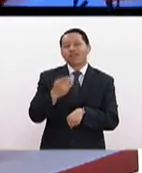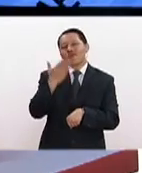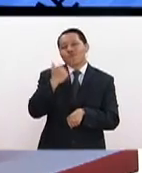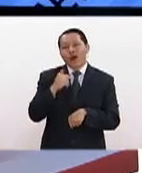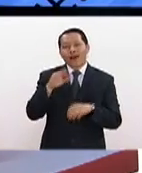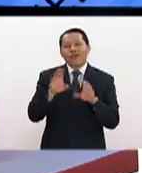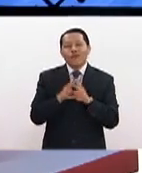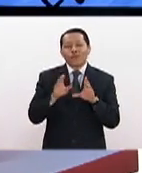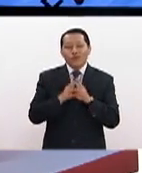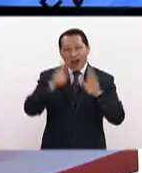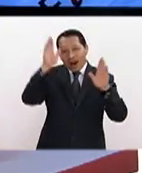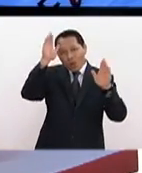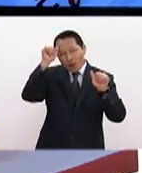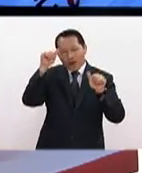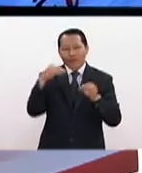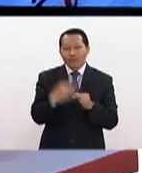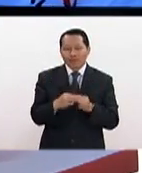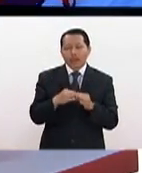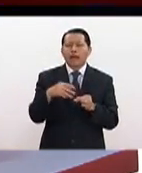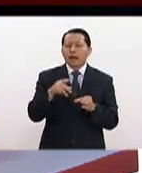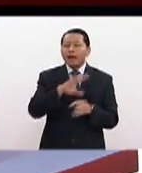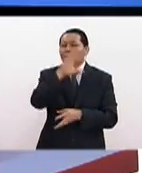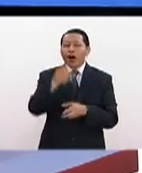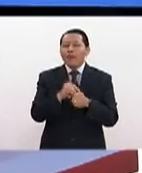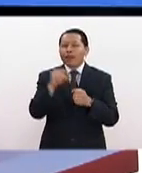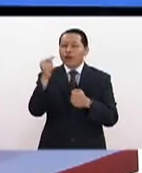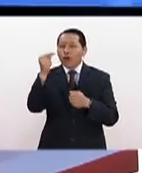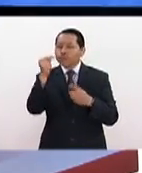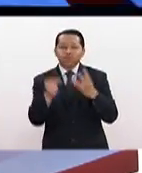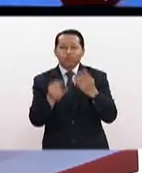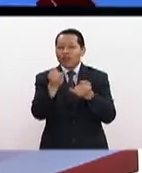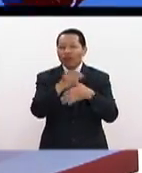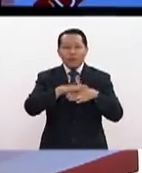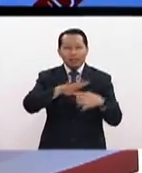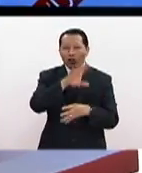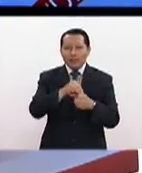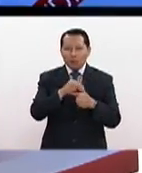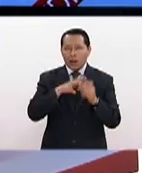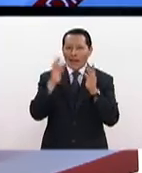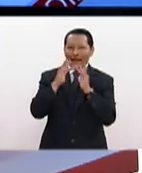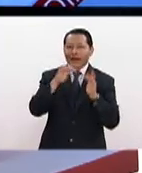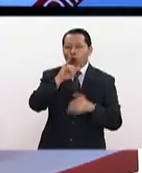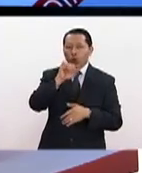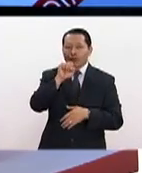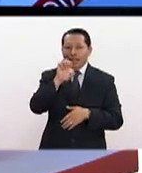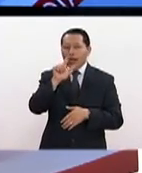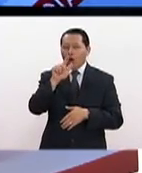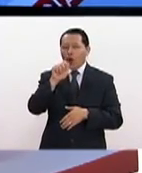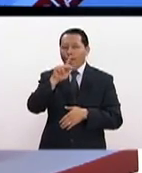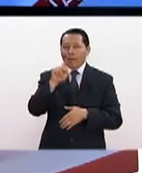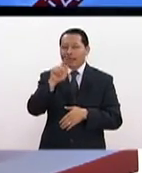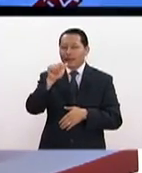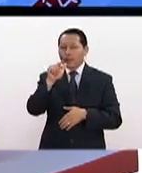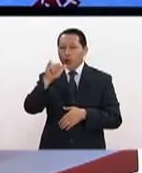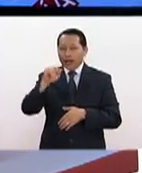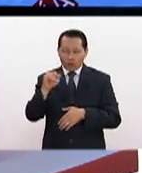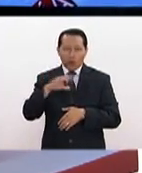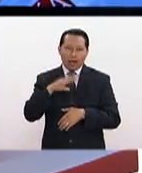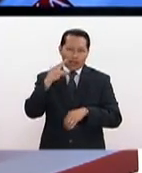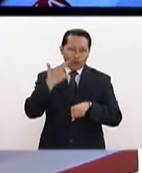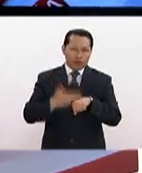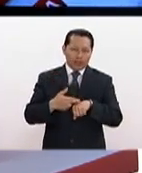ha alcanzado un acuerdo. Pero para que nos dé todos los detalles, toda la información completa, nos enlazamos con José López Zamorano, él es corresponsal de Notimex